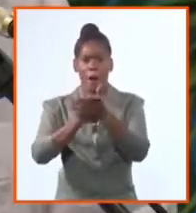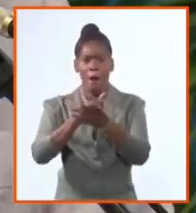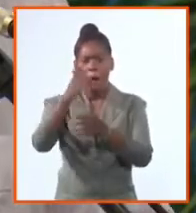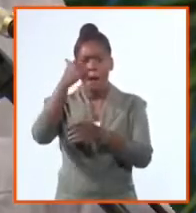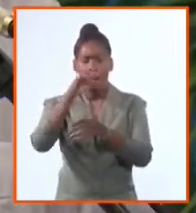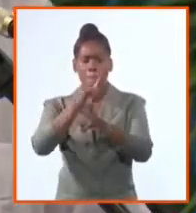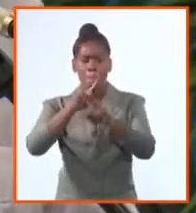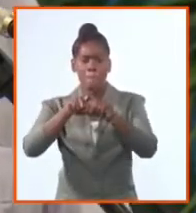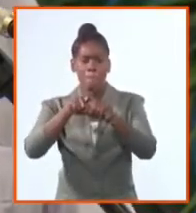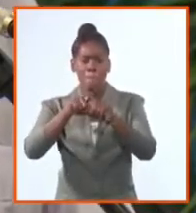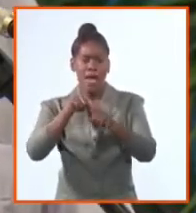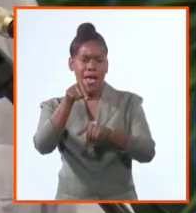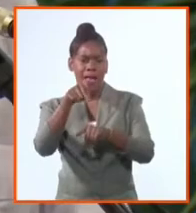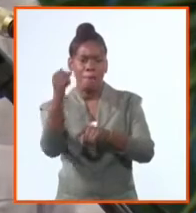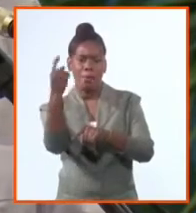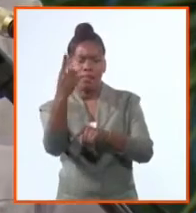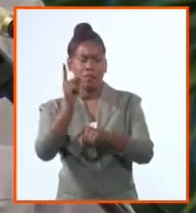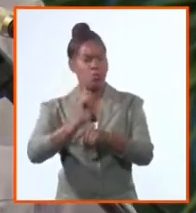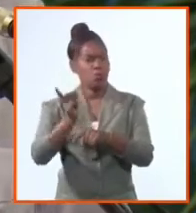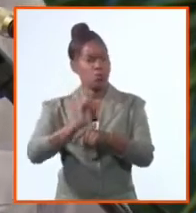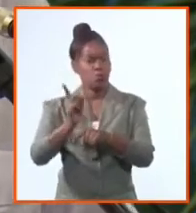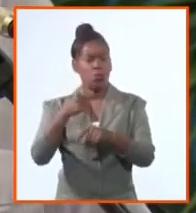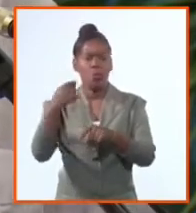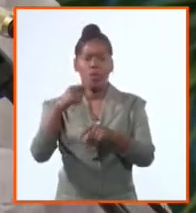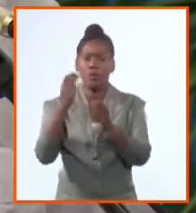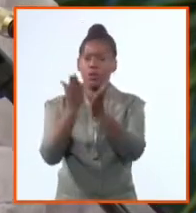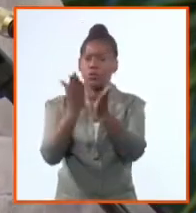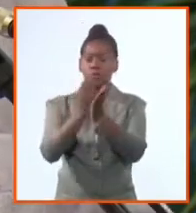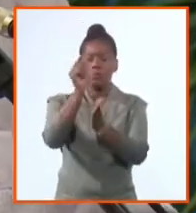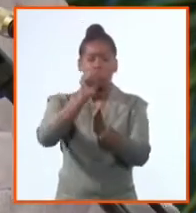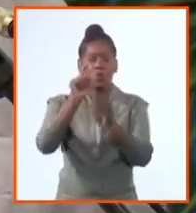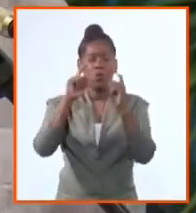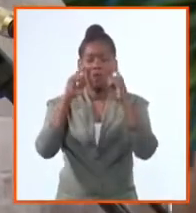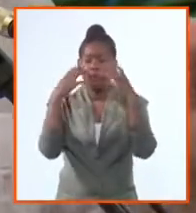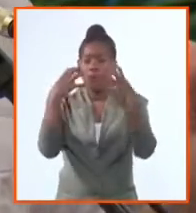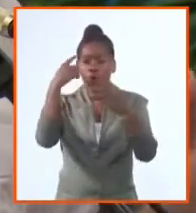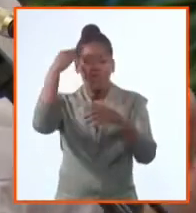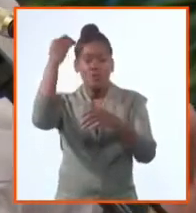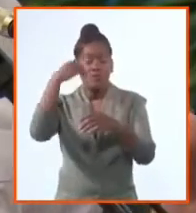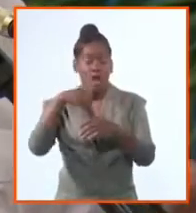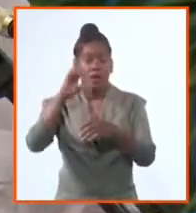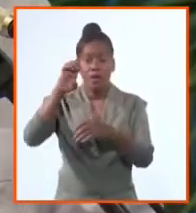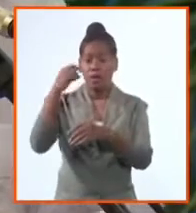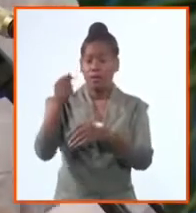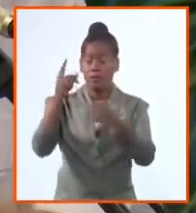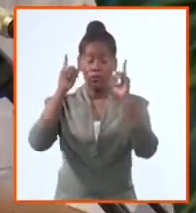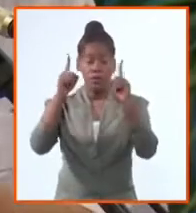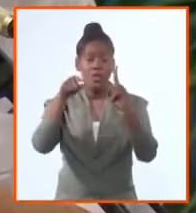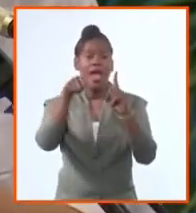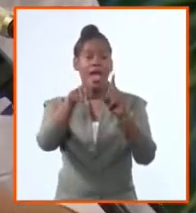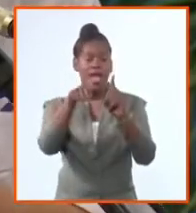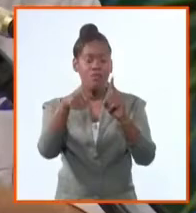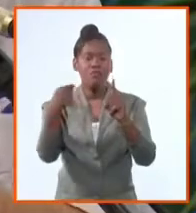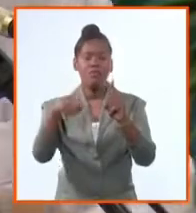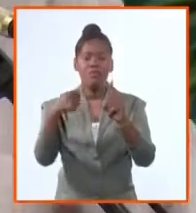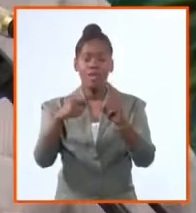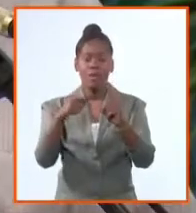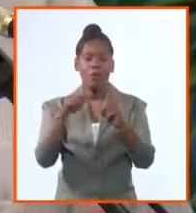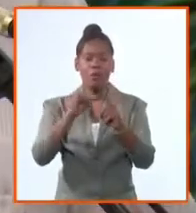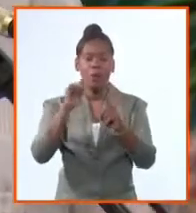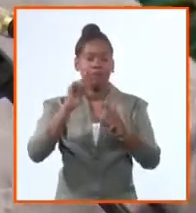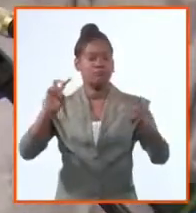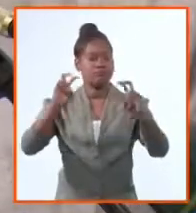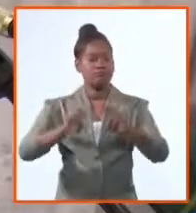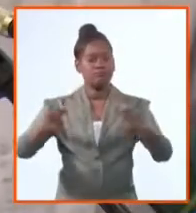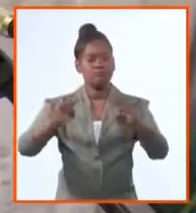nosotros en el exterior y a veces hasta en el interior es que Cuba tiene una economía socialista que es una desgracia y que Fidel